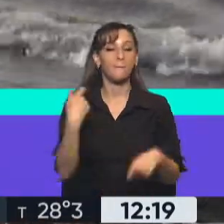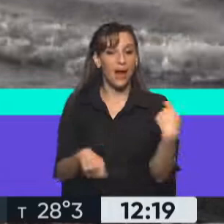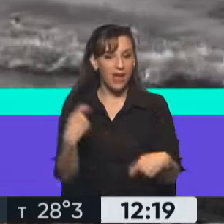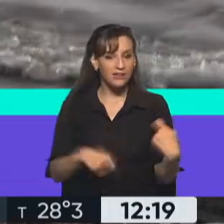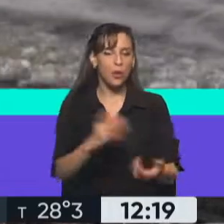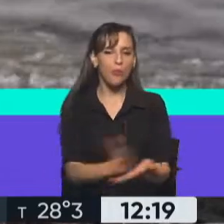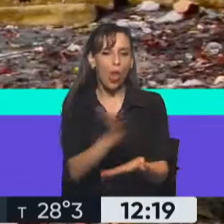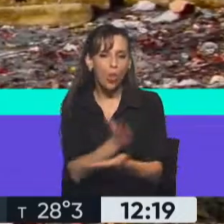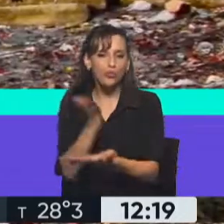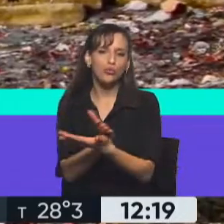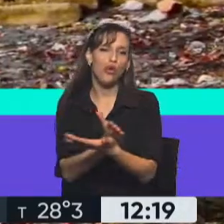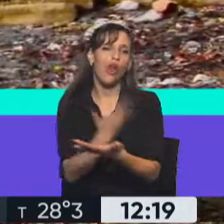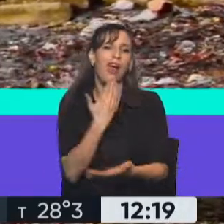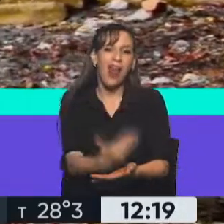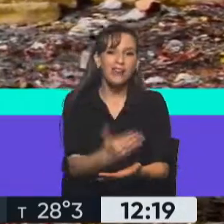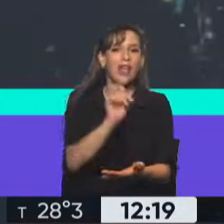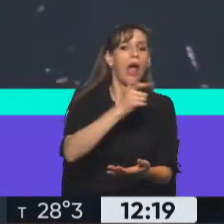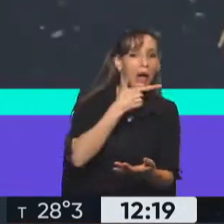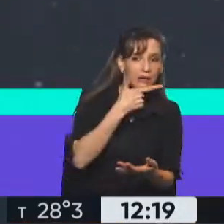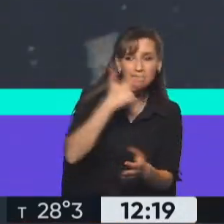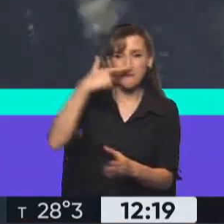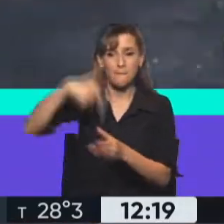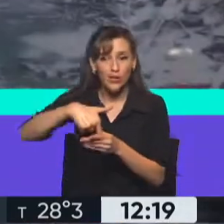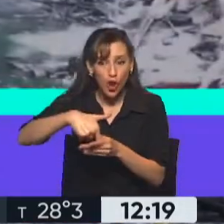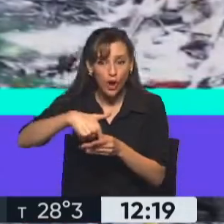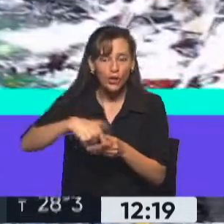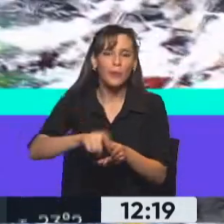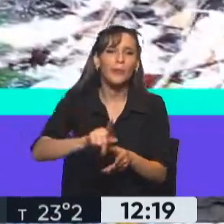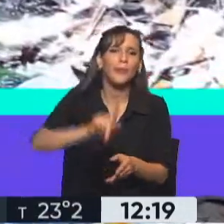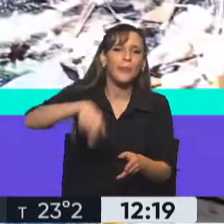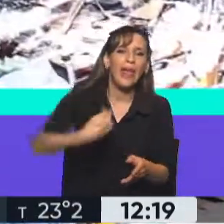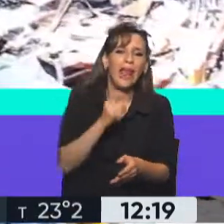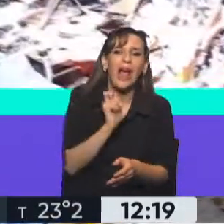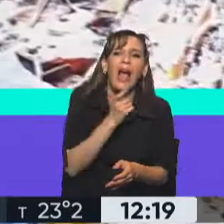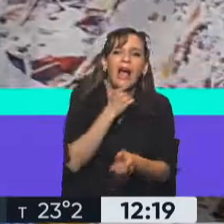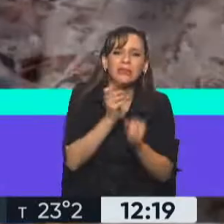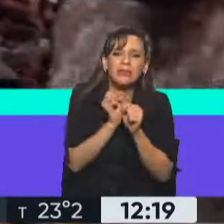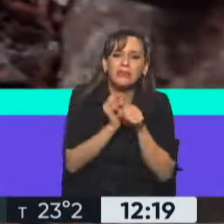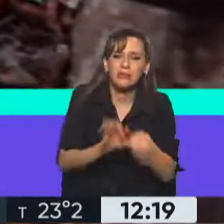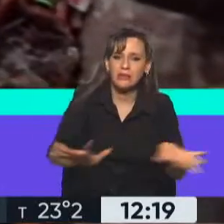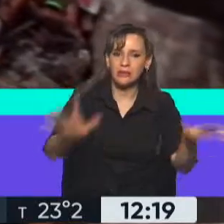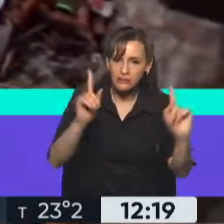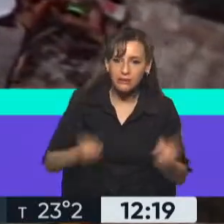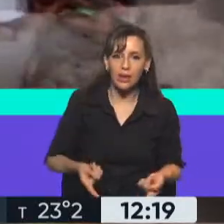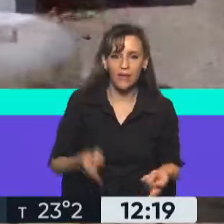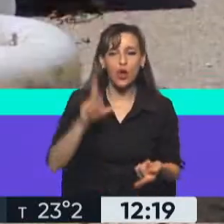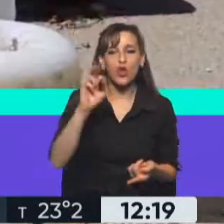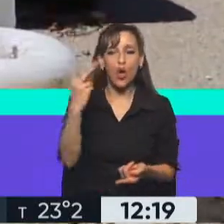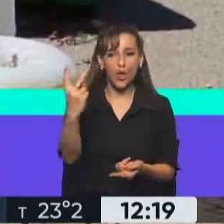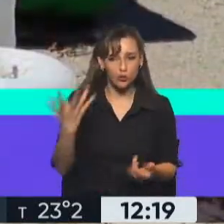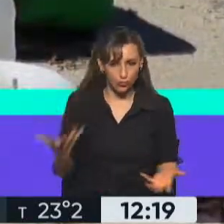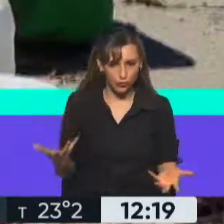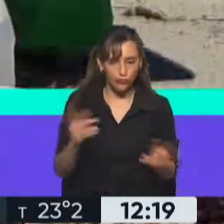petróleo y gas se producen gases contaminantes y también dióxido de carbono que contribuye al efecto